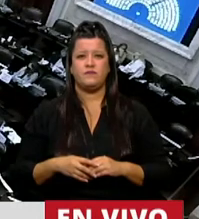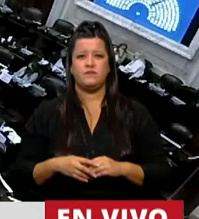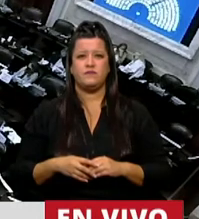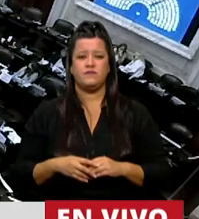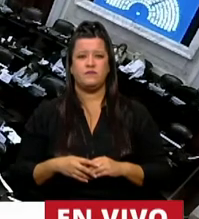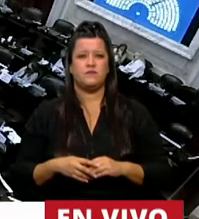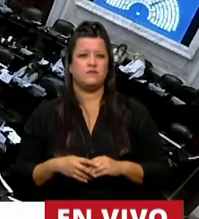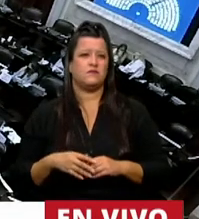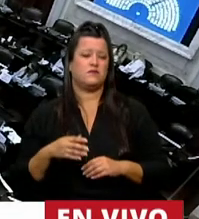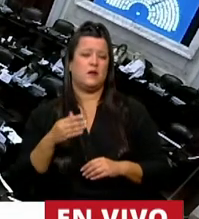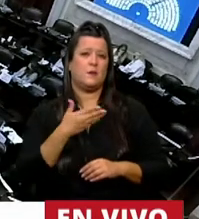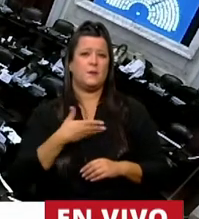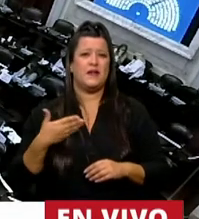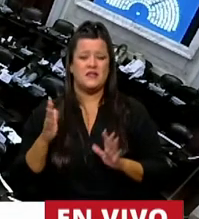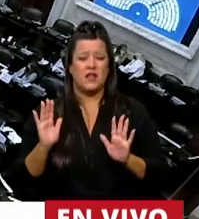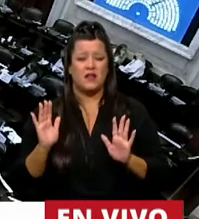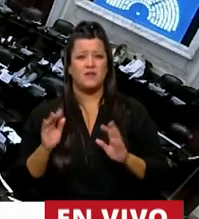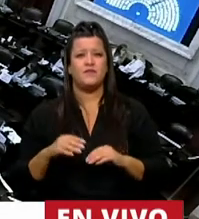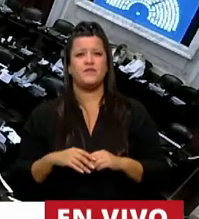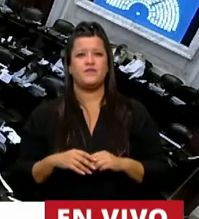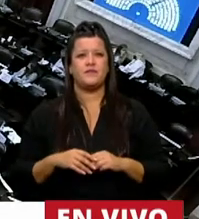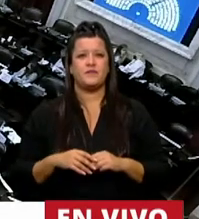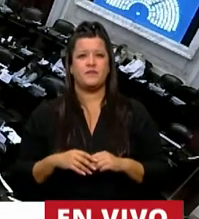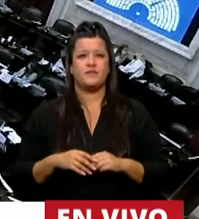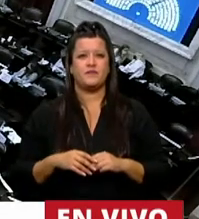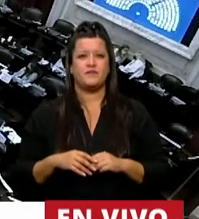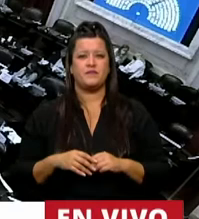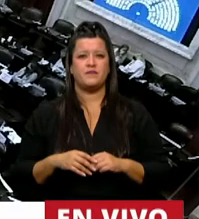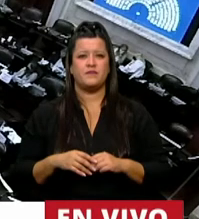Sí, señora presidenta. Sí.